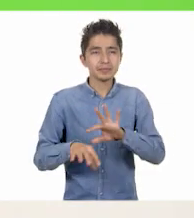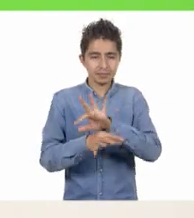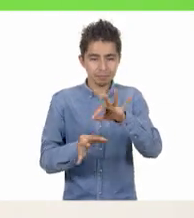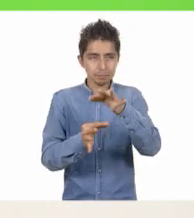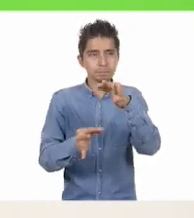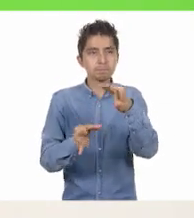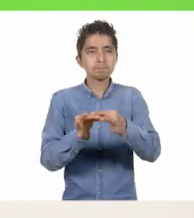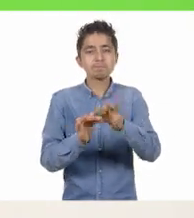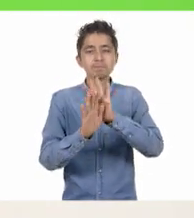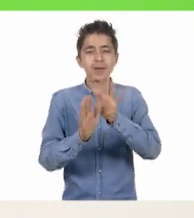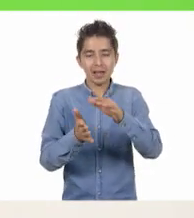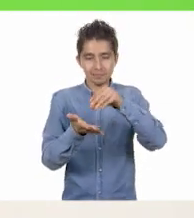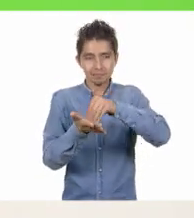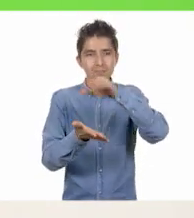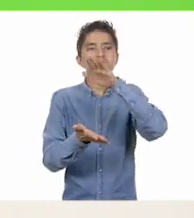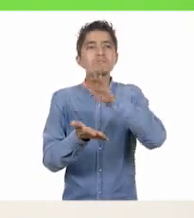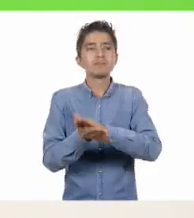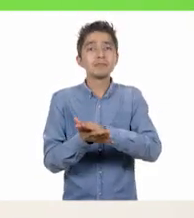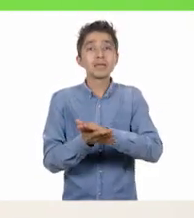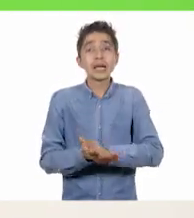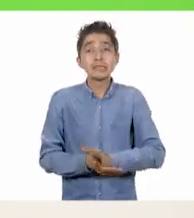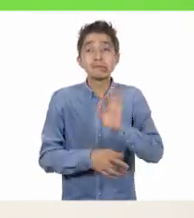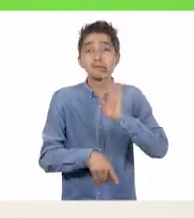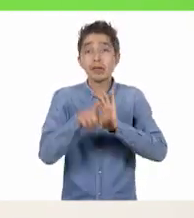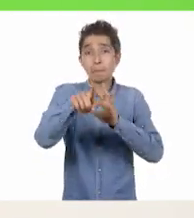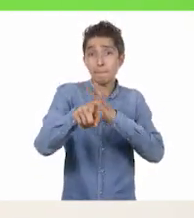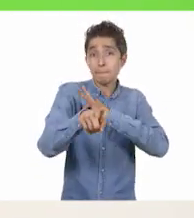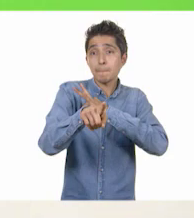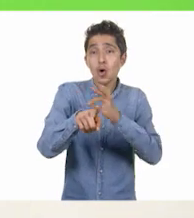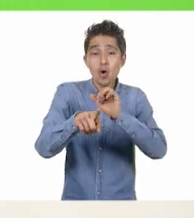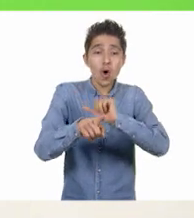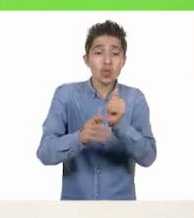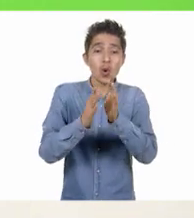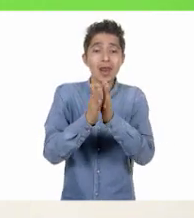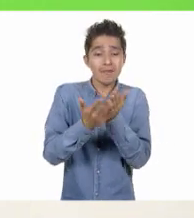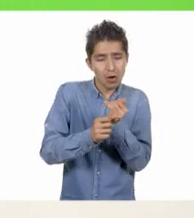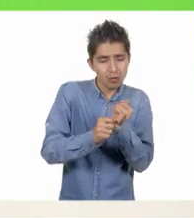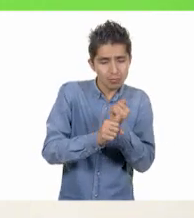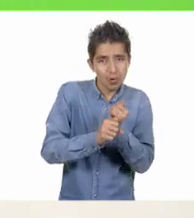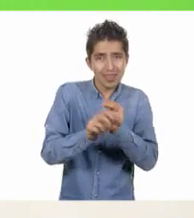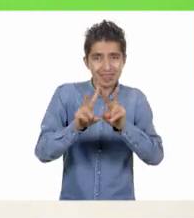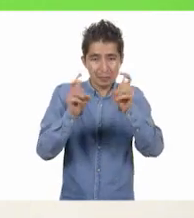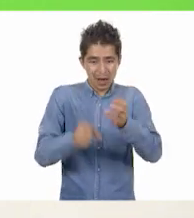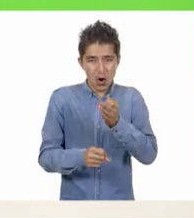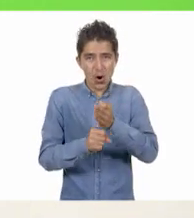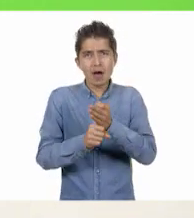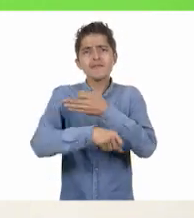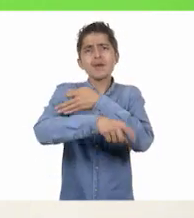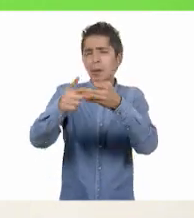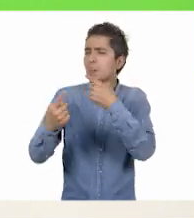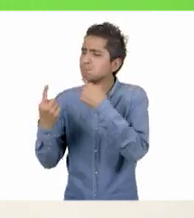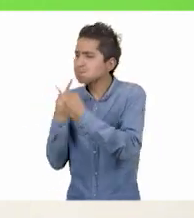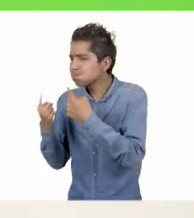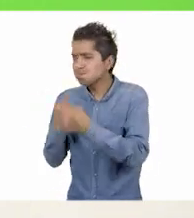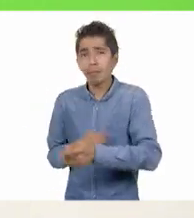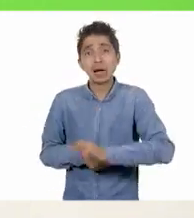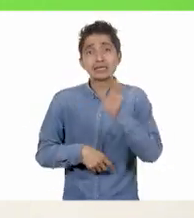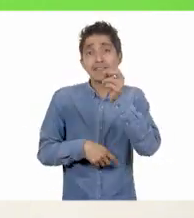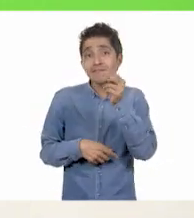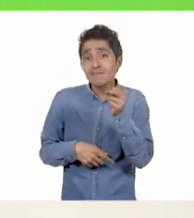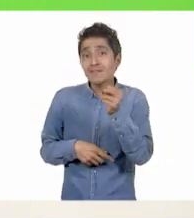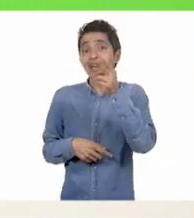Listo, quedó registrado. Si te es posible, consulta otros libros y comenta el tema de hoy con tu familia. Y si tienes